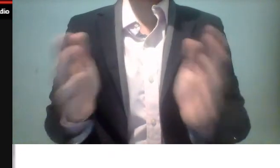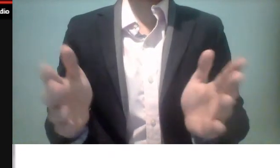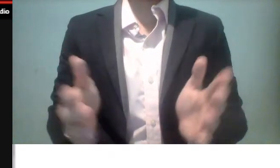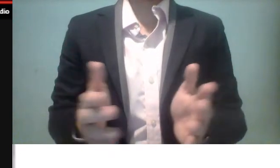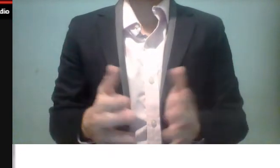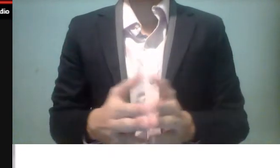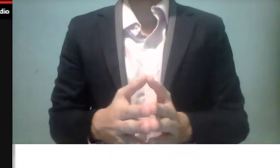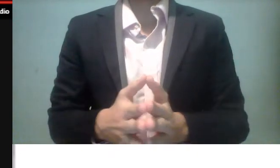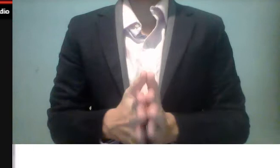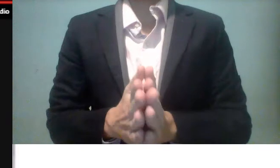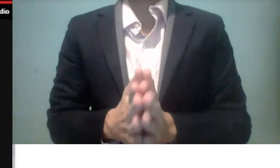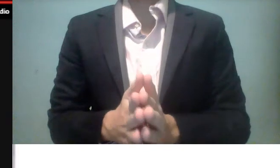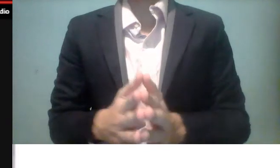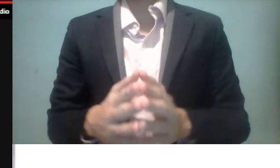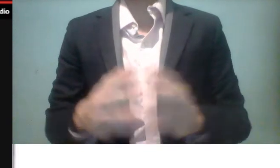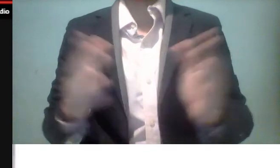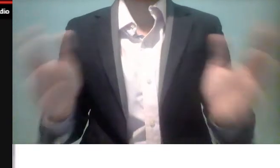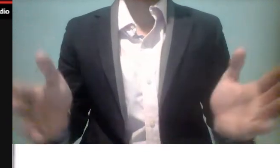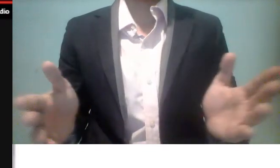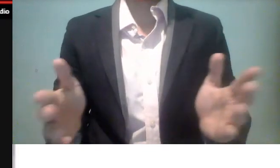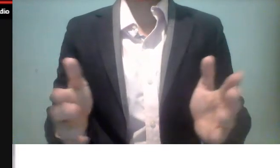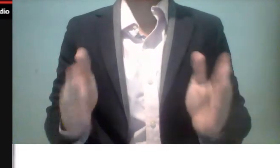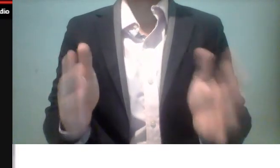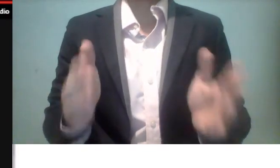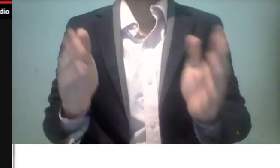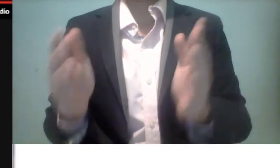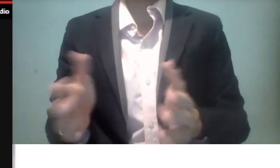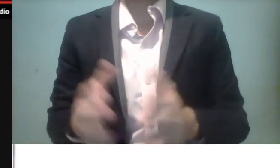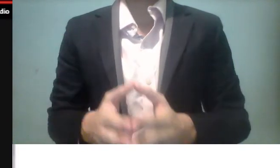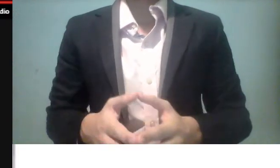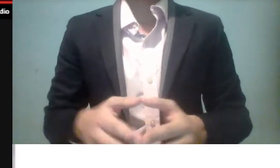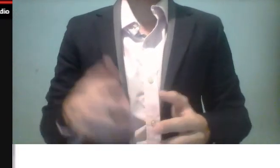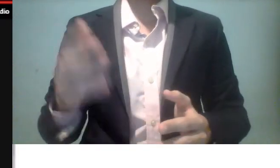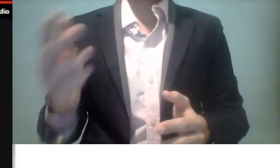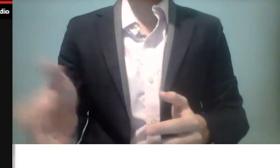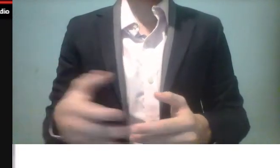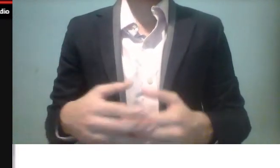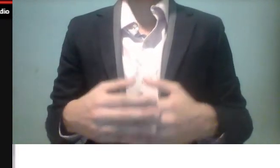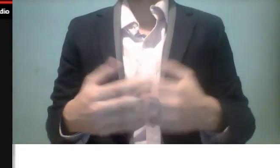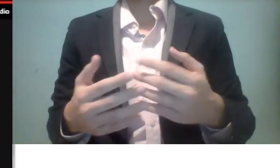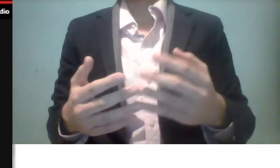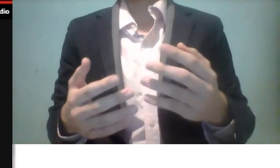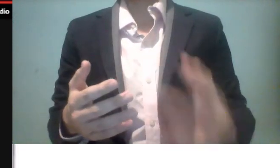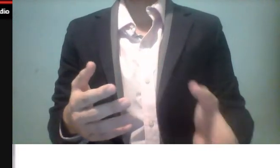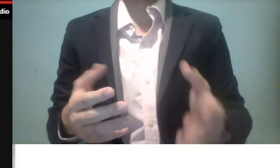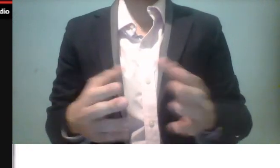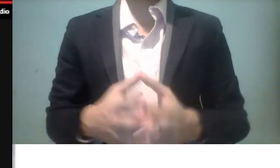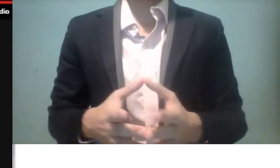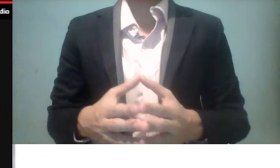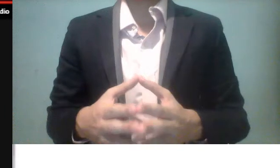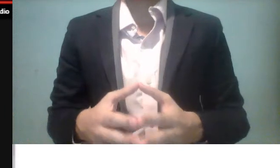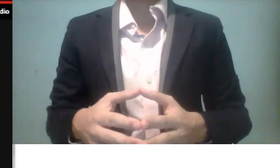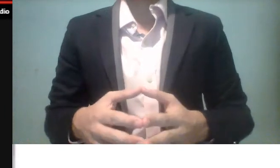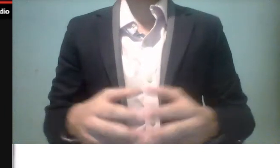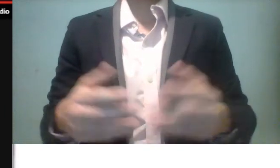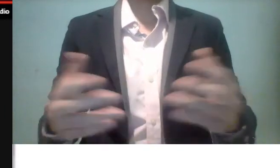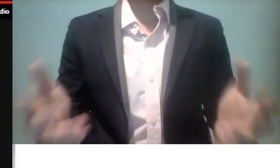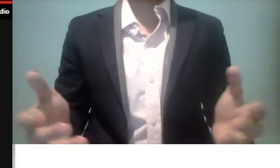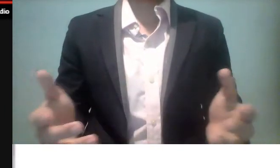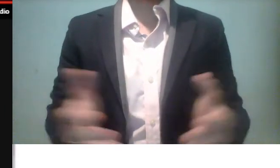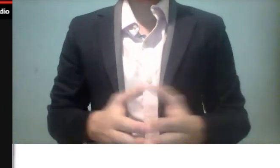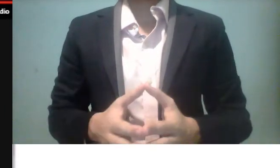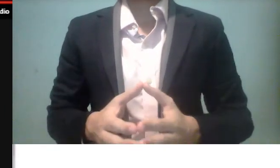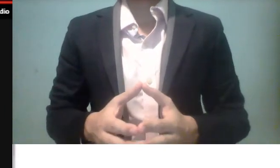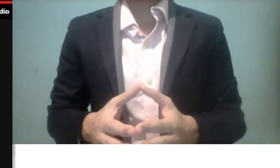además de que les comento que parece que todos los que son amigos de gobernadores o que son amigos de jefes de gobierno, pues